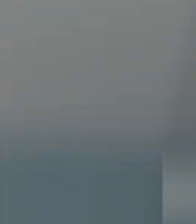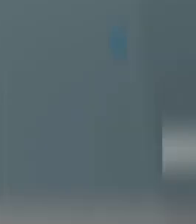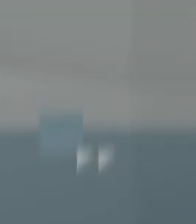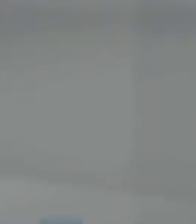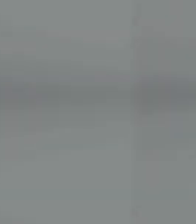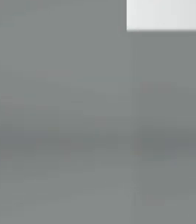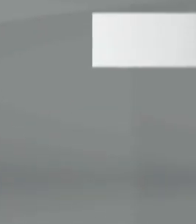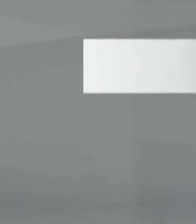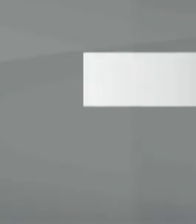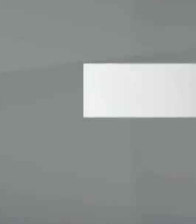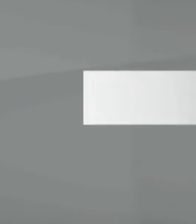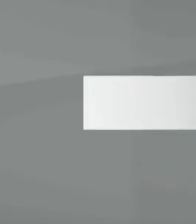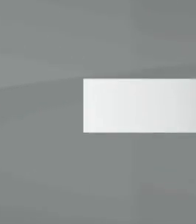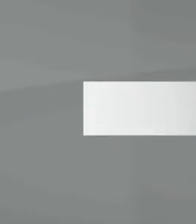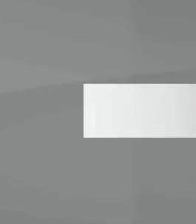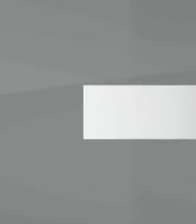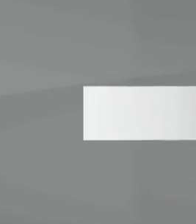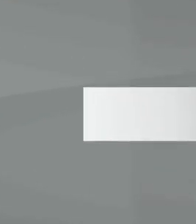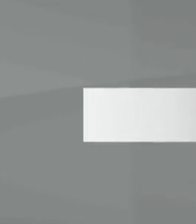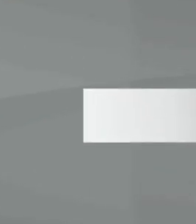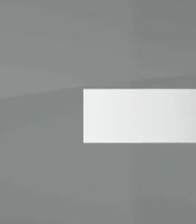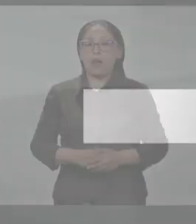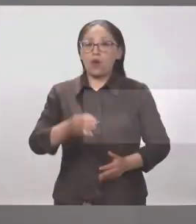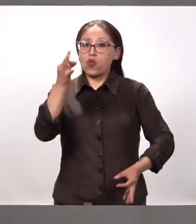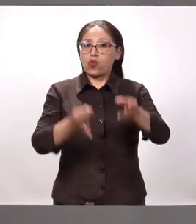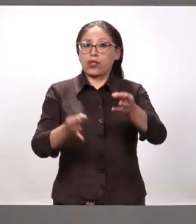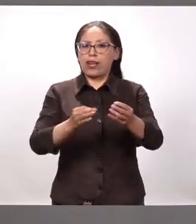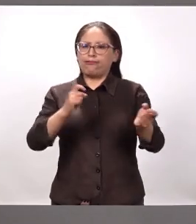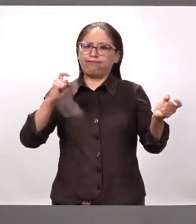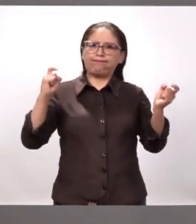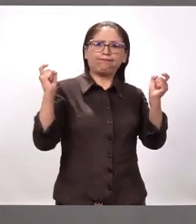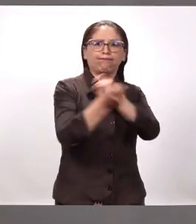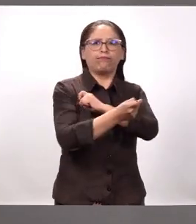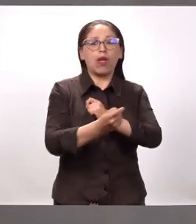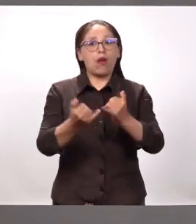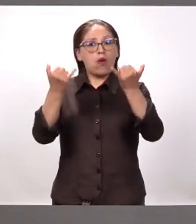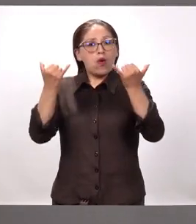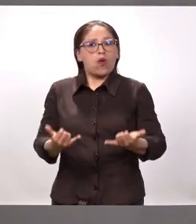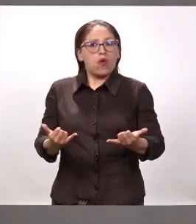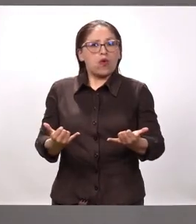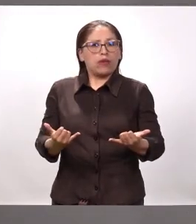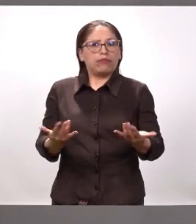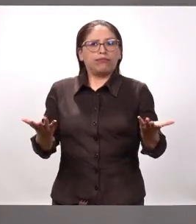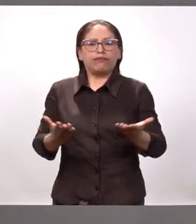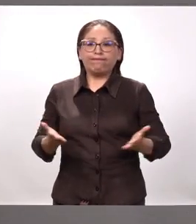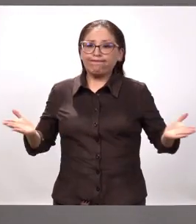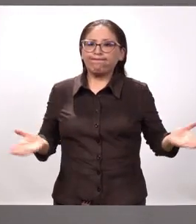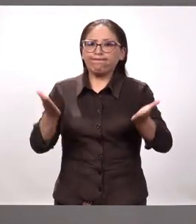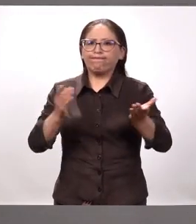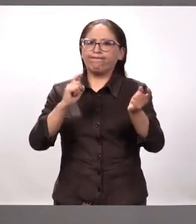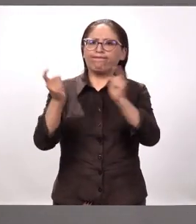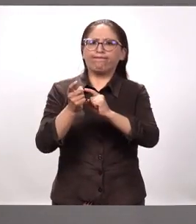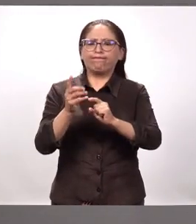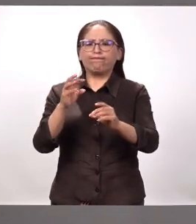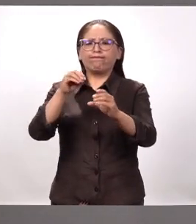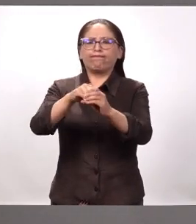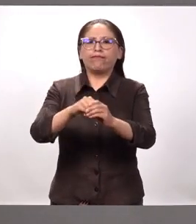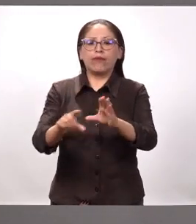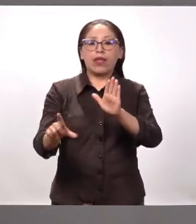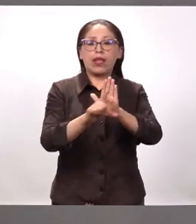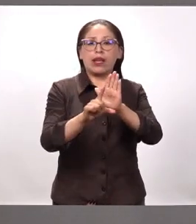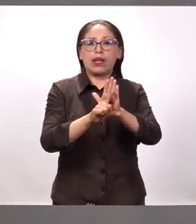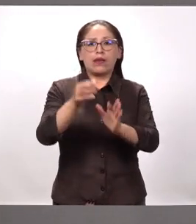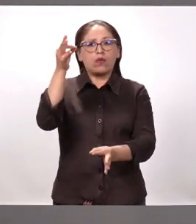Infórmate decide y vota nuestra justicia debe cambiar ahora impulsaremos una